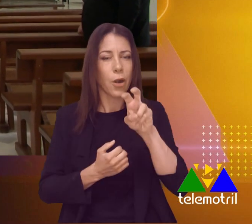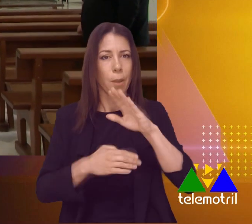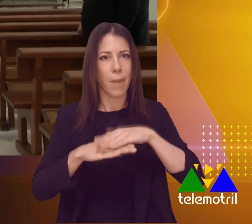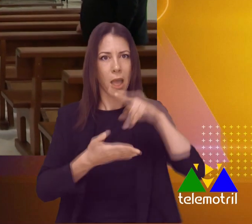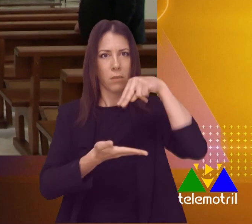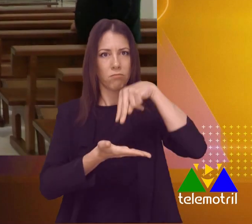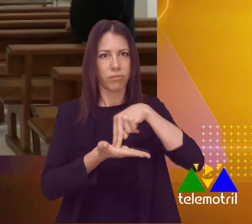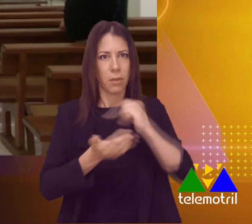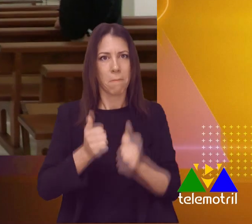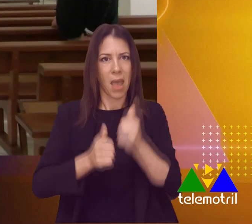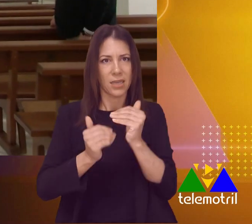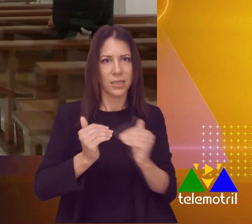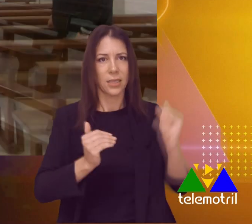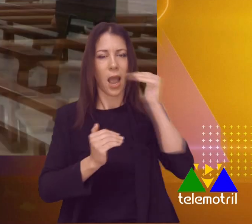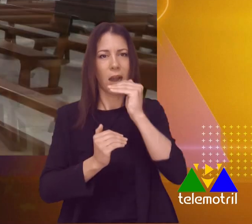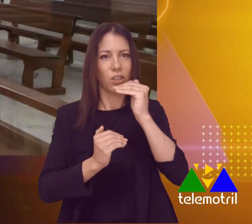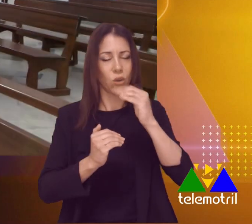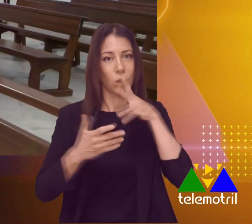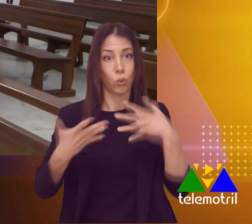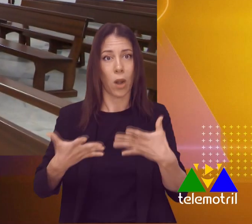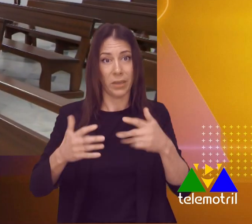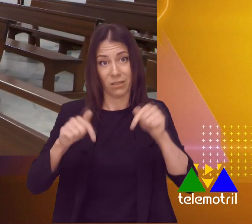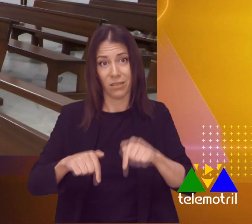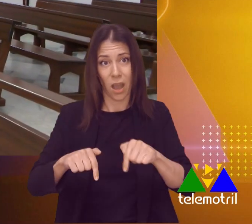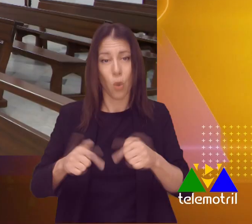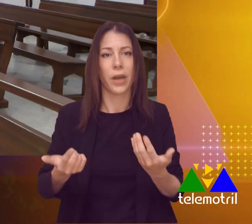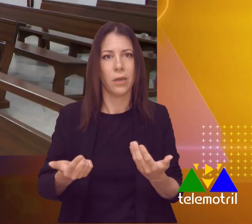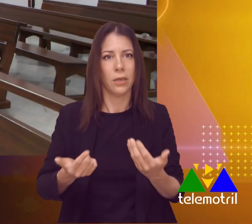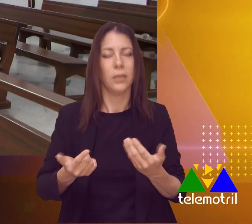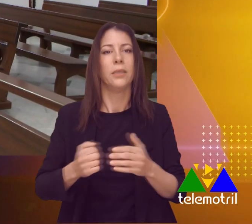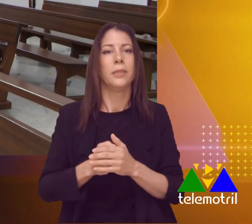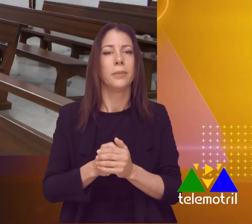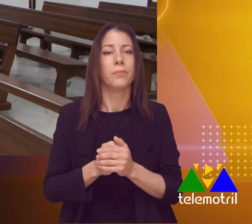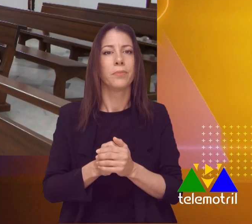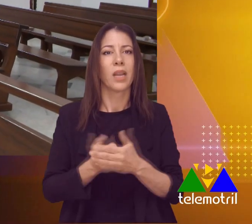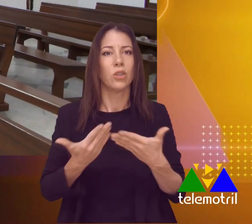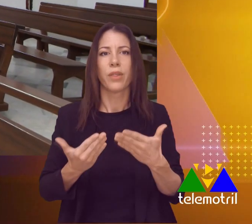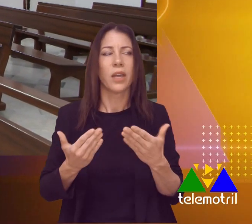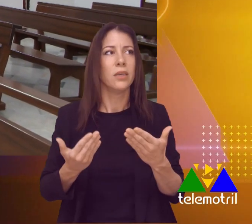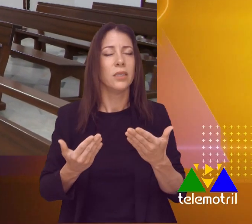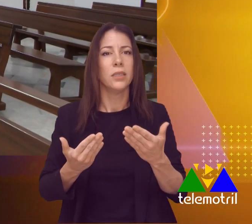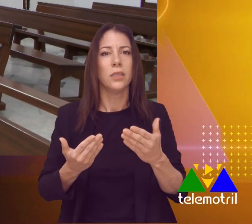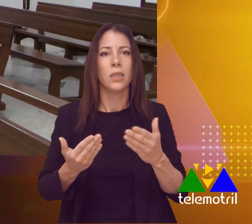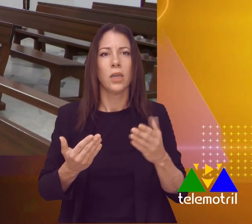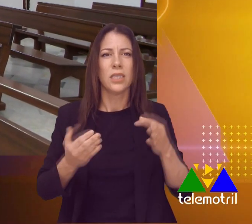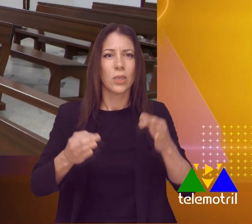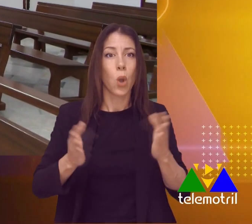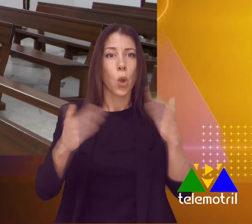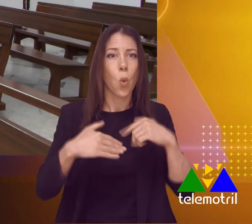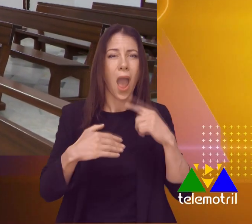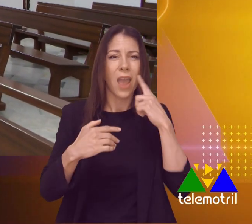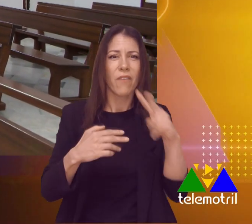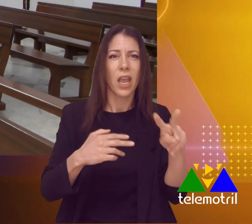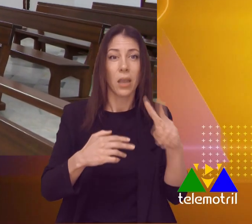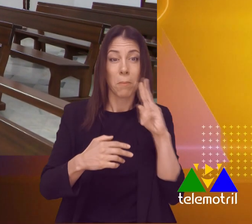altar. O sea, mucho más alto, ¿no? que lo tenemos. Que lo que tenemos hoy en este altar. Y no existiría estas columnas que